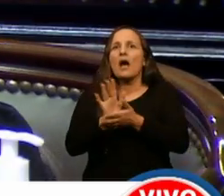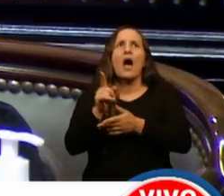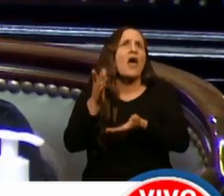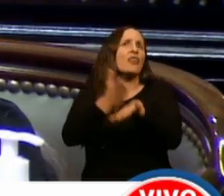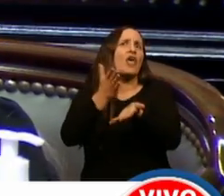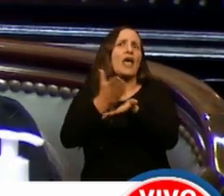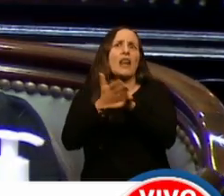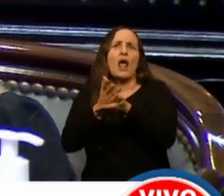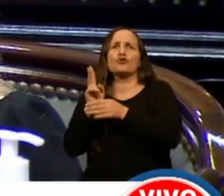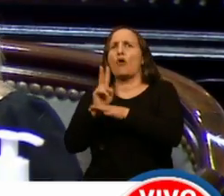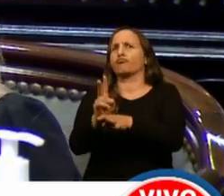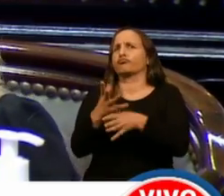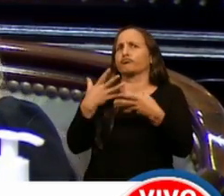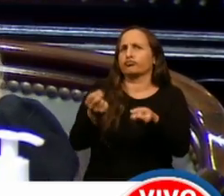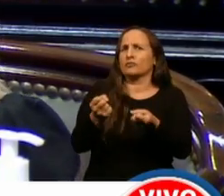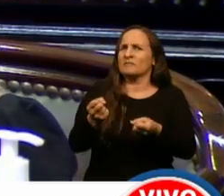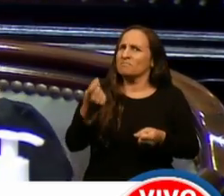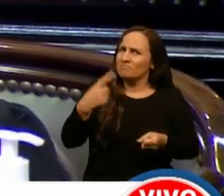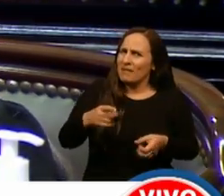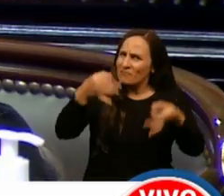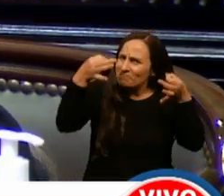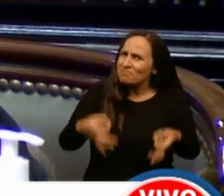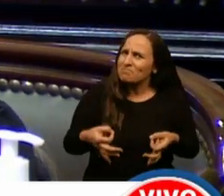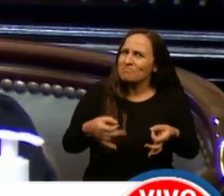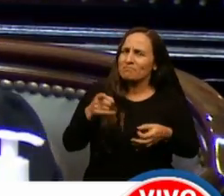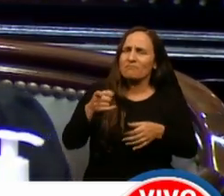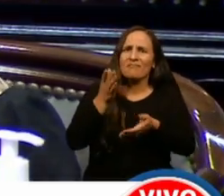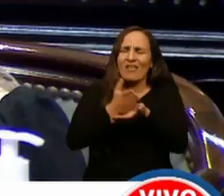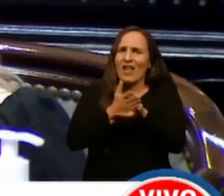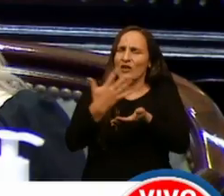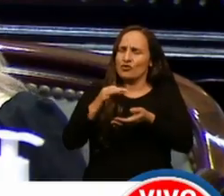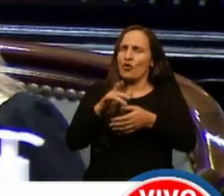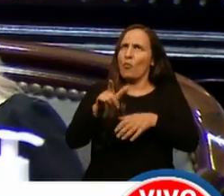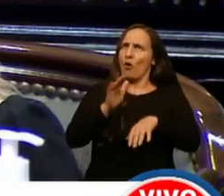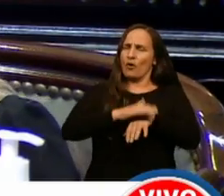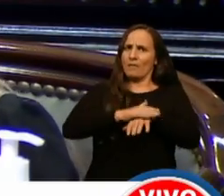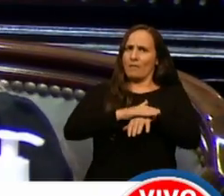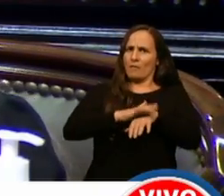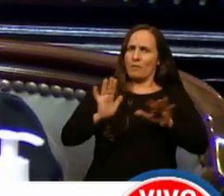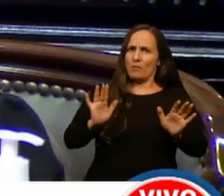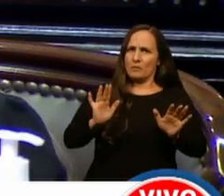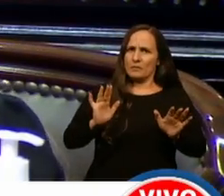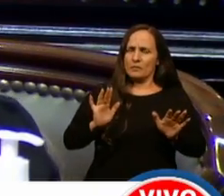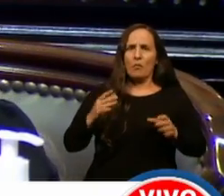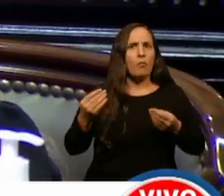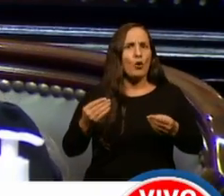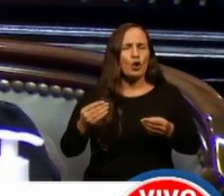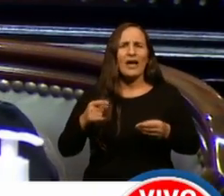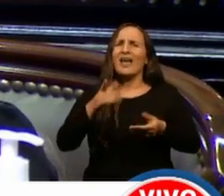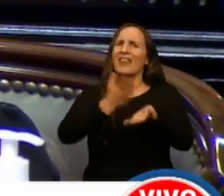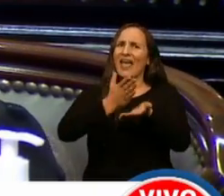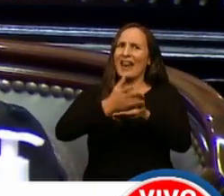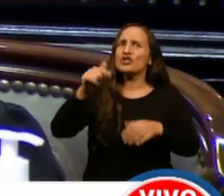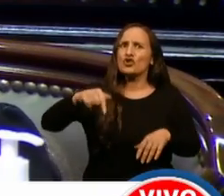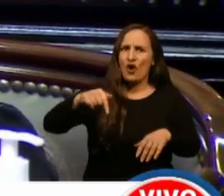derechos en realidad implica un serio compromiso de esos mismos derechos porque no tan sólo compromete los derechos actuales